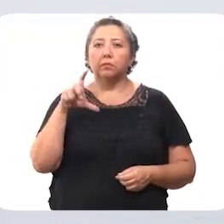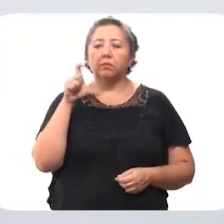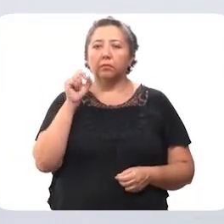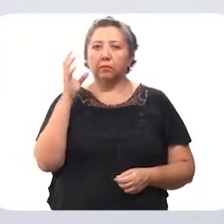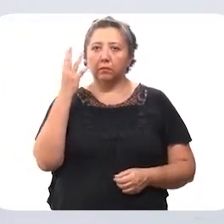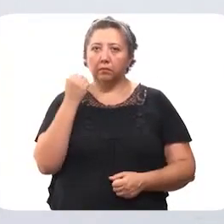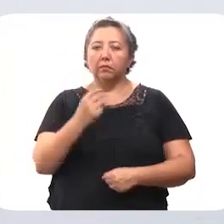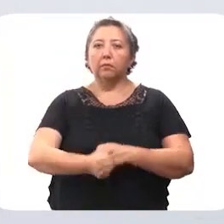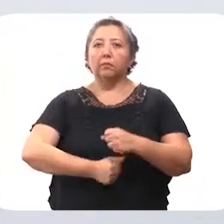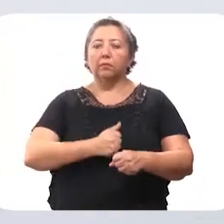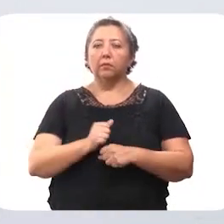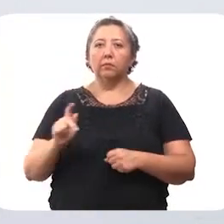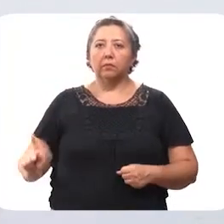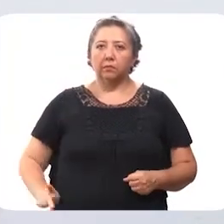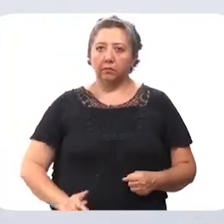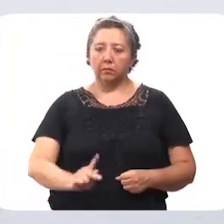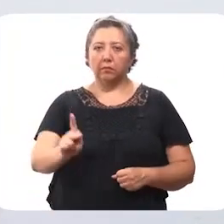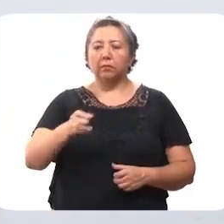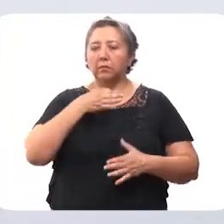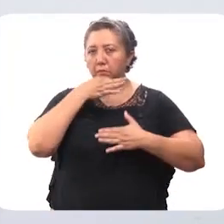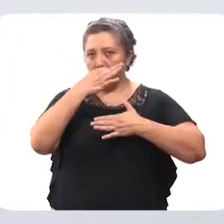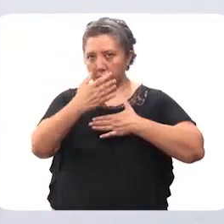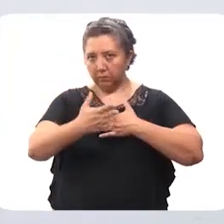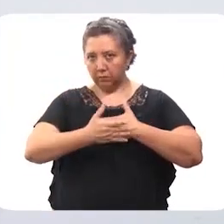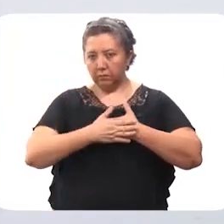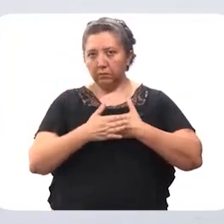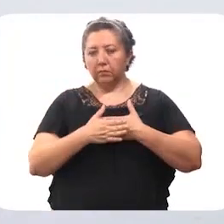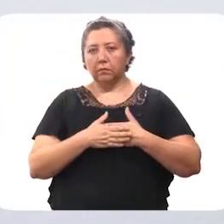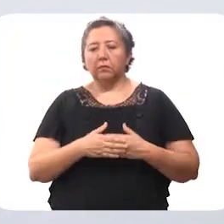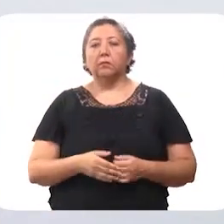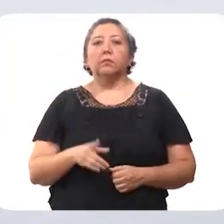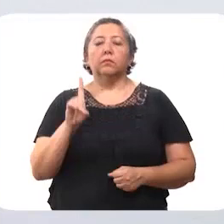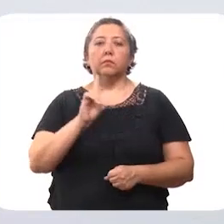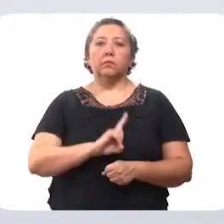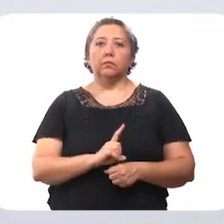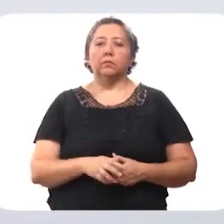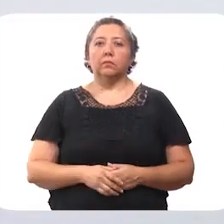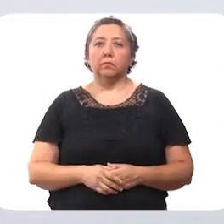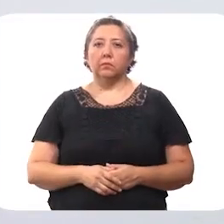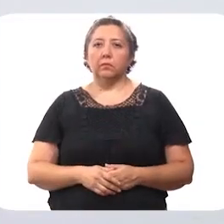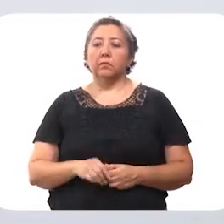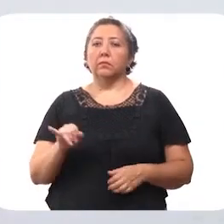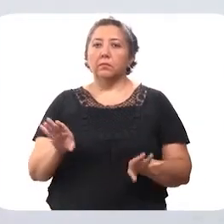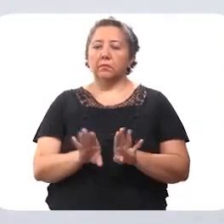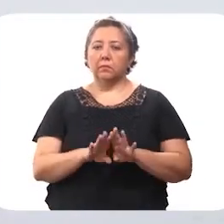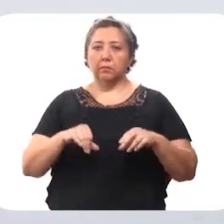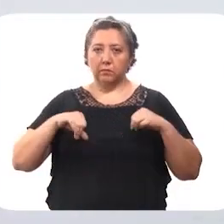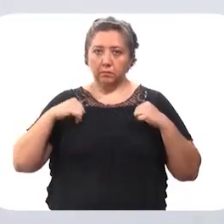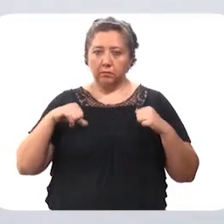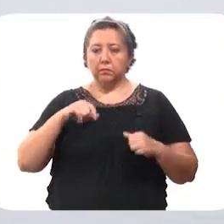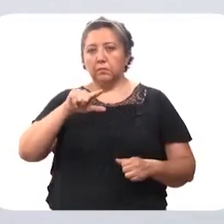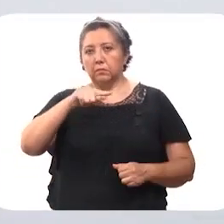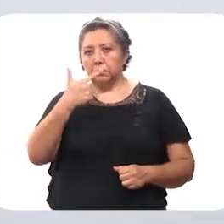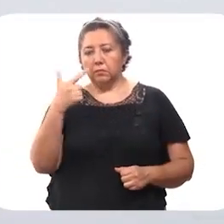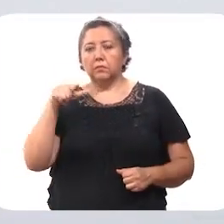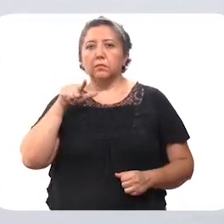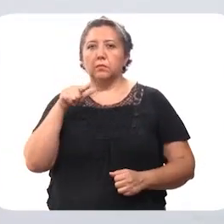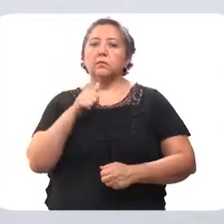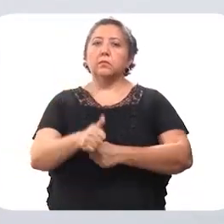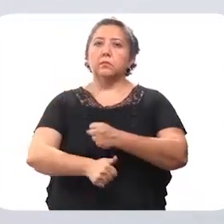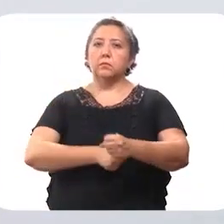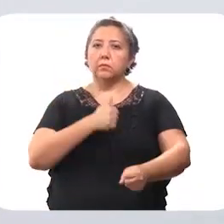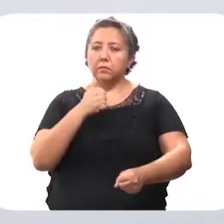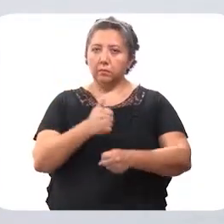29 años en municipios que se darán a conocer en los próximos días, así como adolescentes de 12 a 17